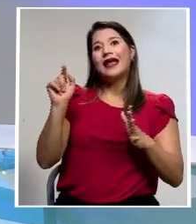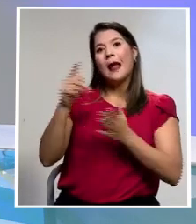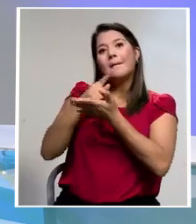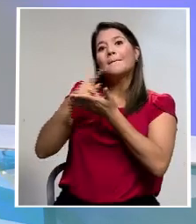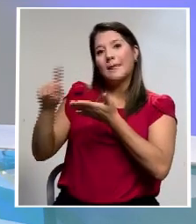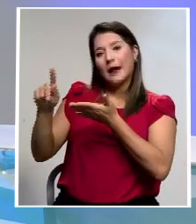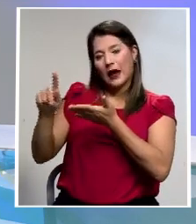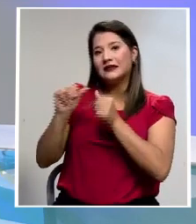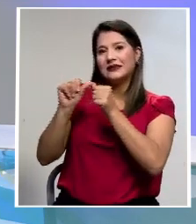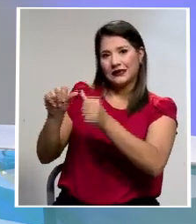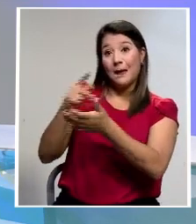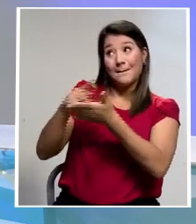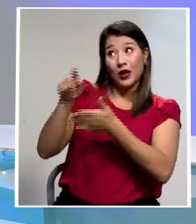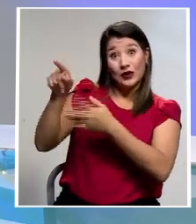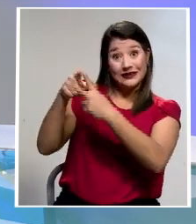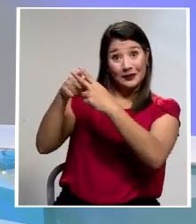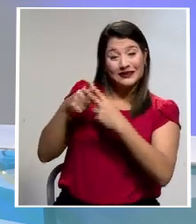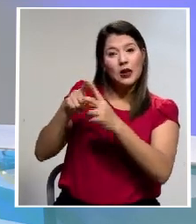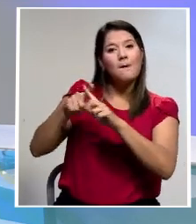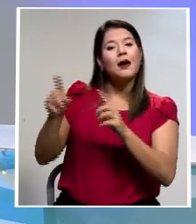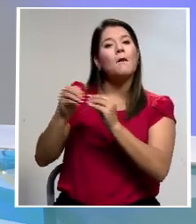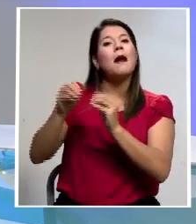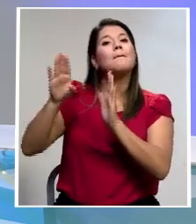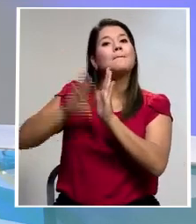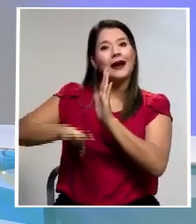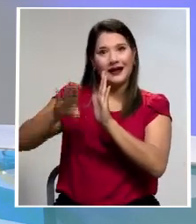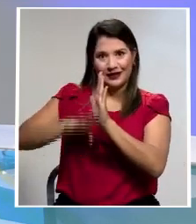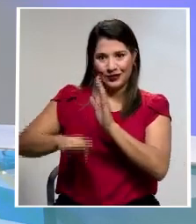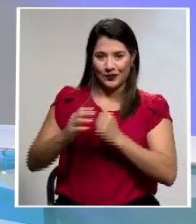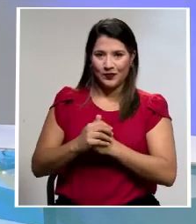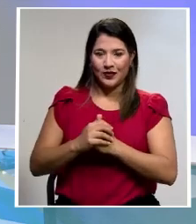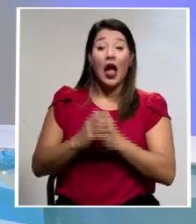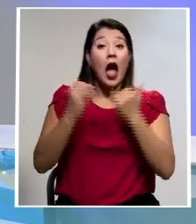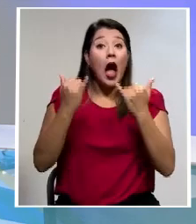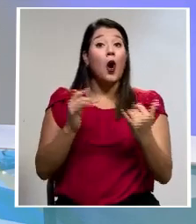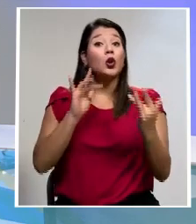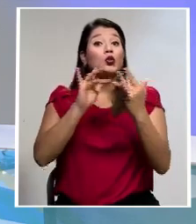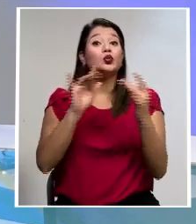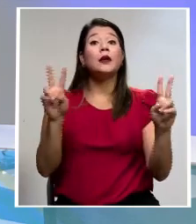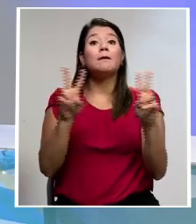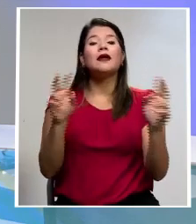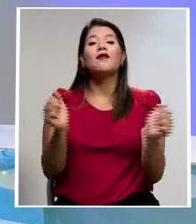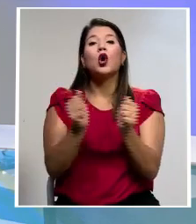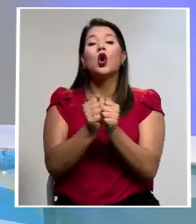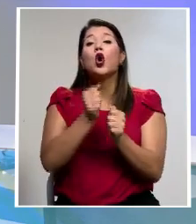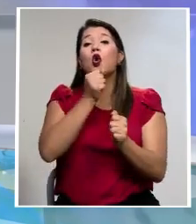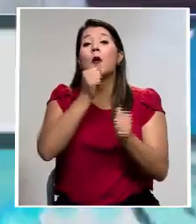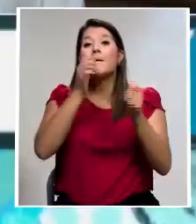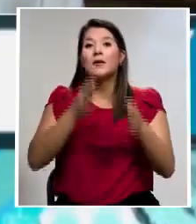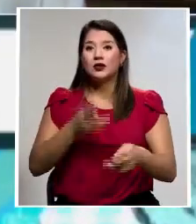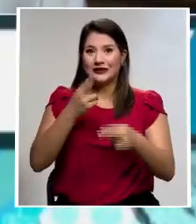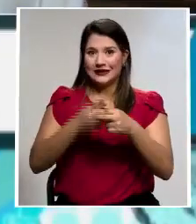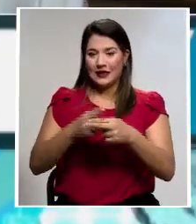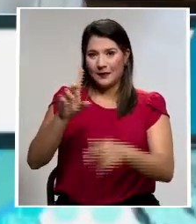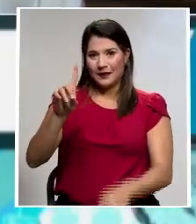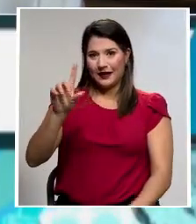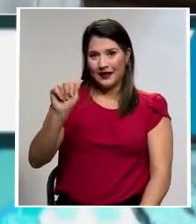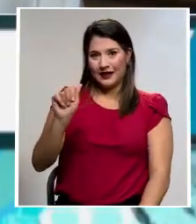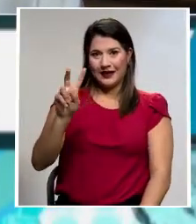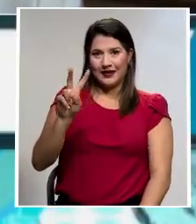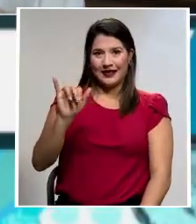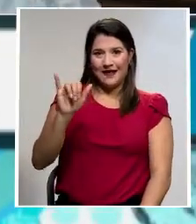nos permitirá cancelar parte de la deuda externa. Vamos a un pase en vivo con el periodista David Roversi. Buenas noches,